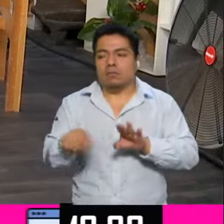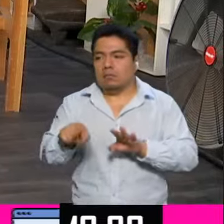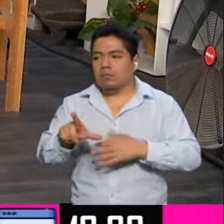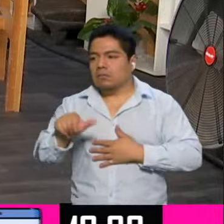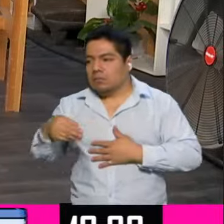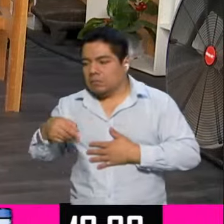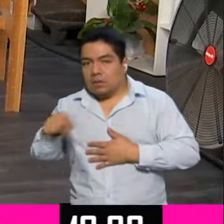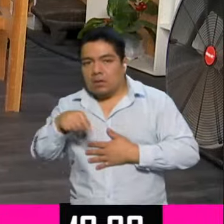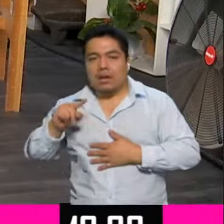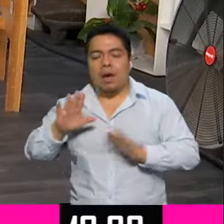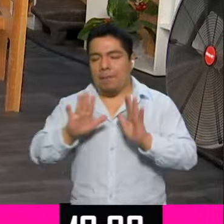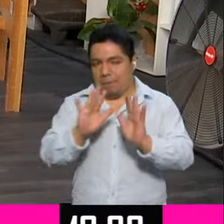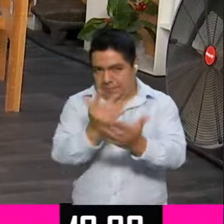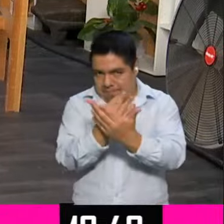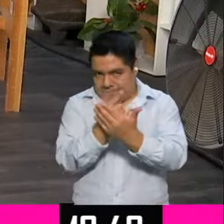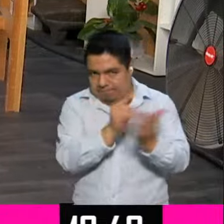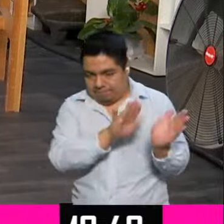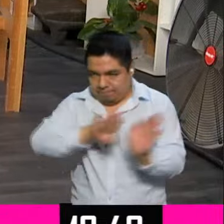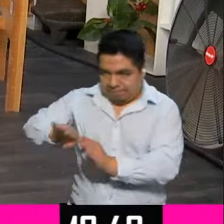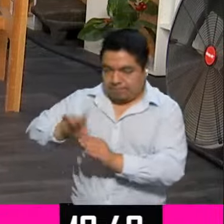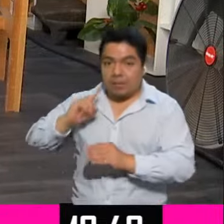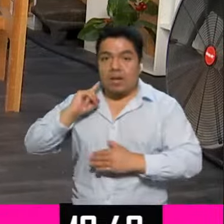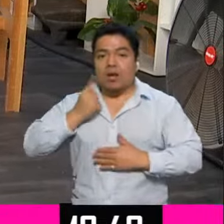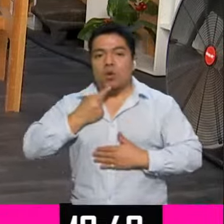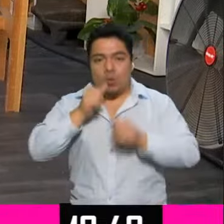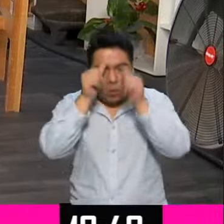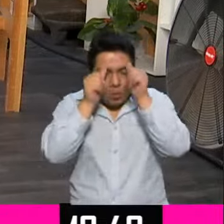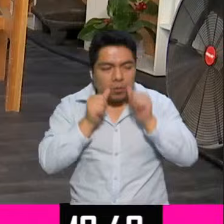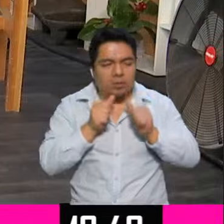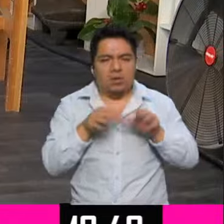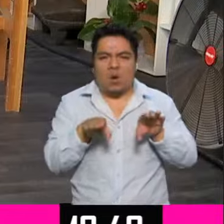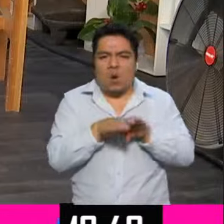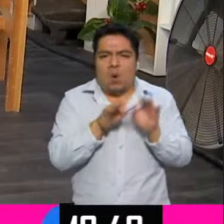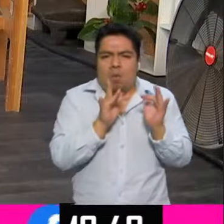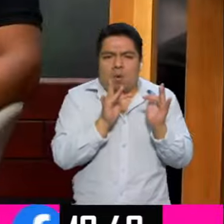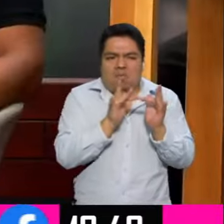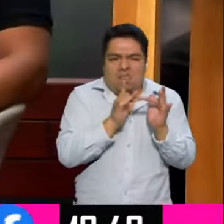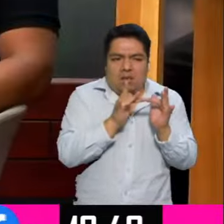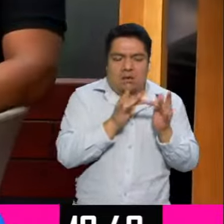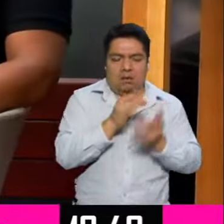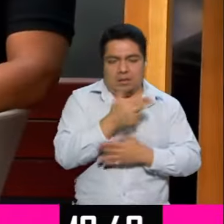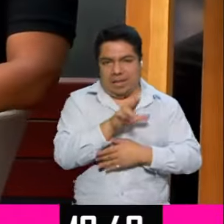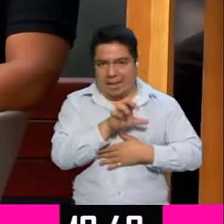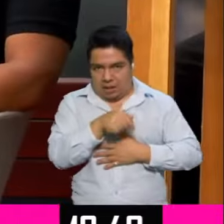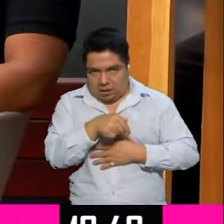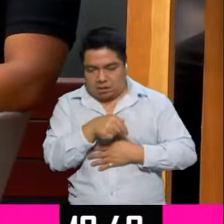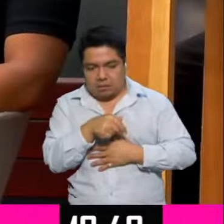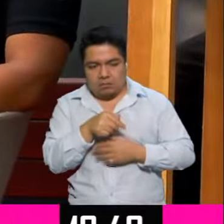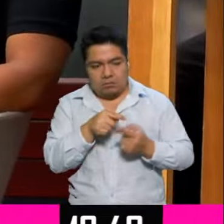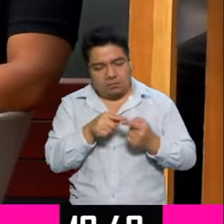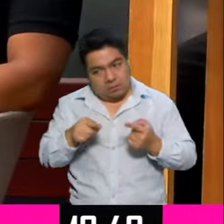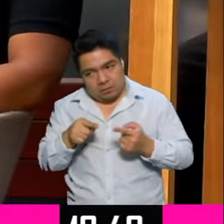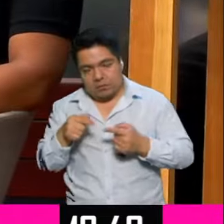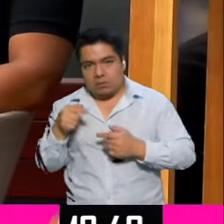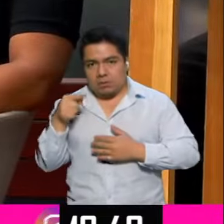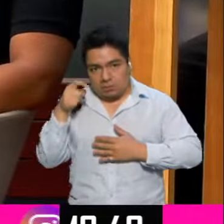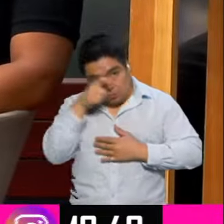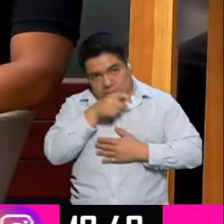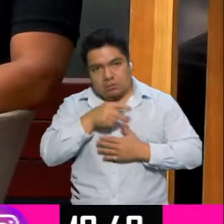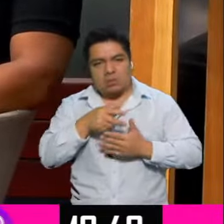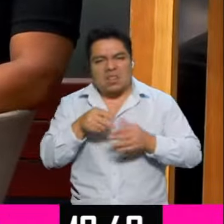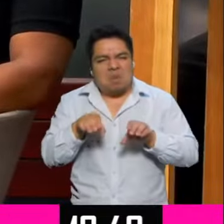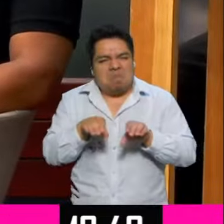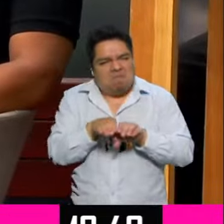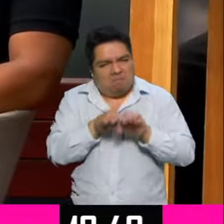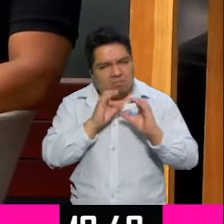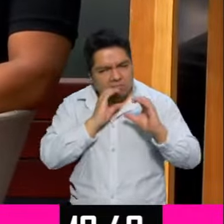personas sordociegas? Eso es el caso icónico de Helen Keller, por ejemplo. Así es. Y esa es otra chambota. Eso ¿cómo le